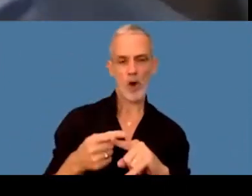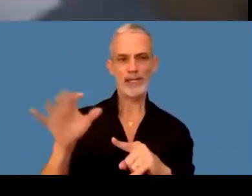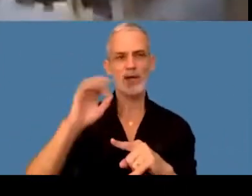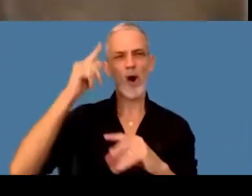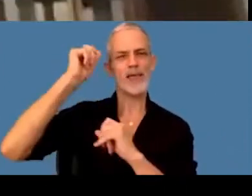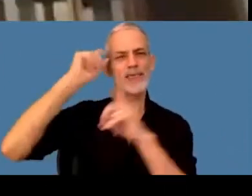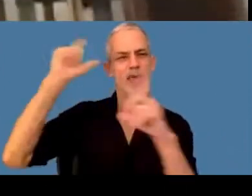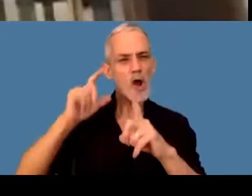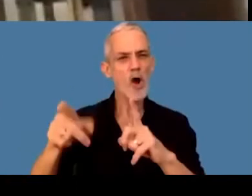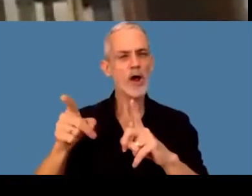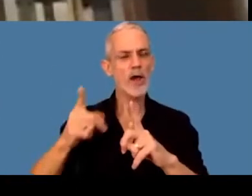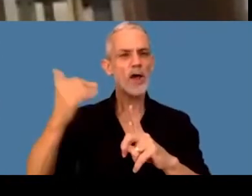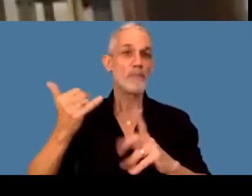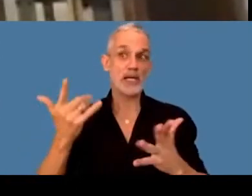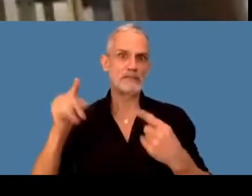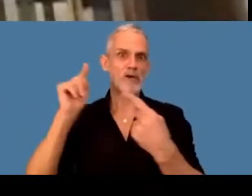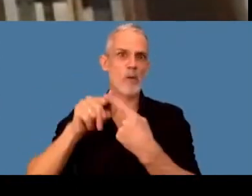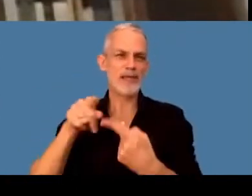ideológico apuntan?